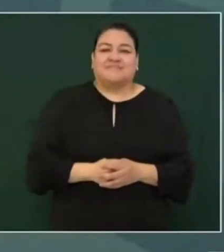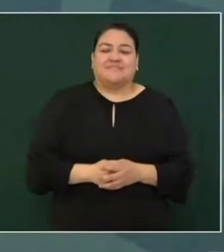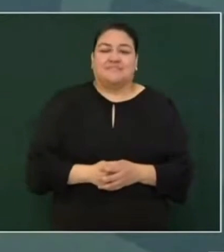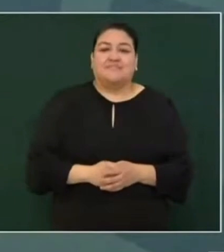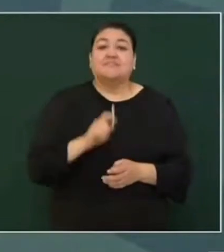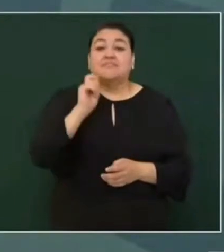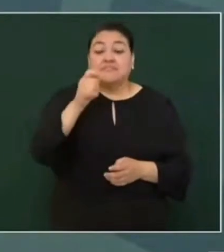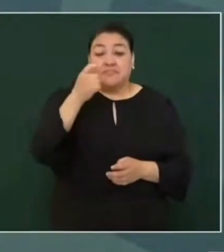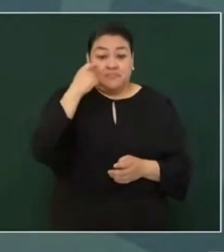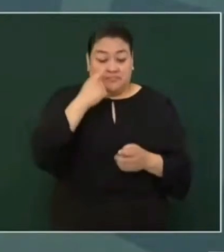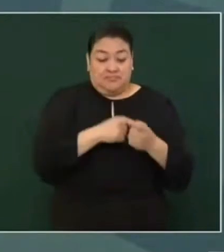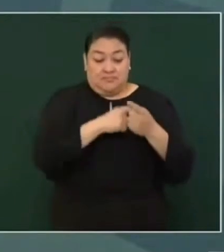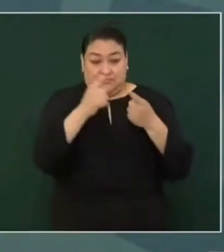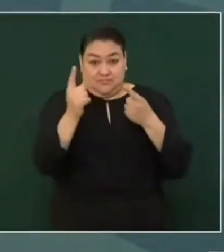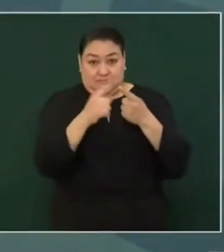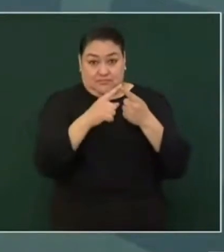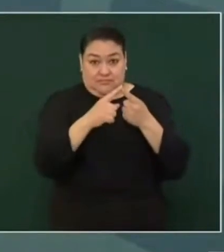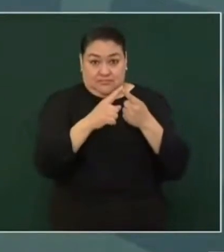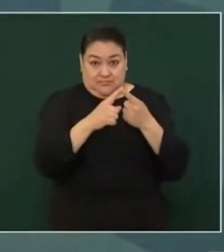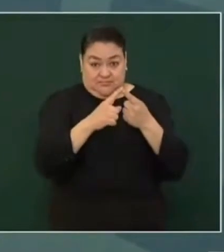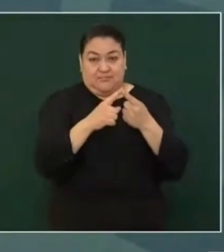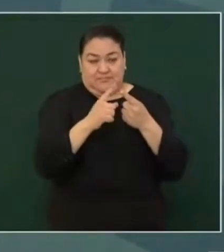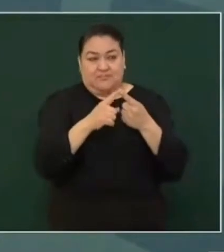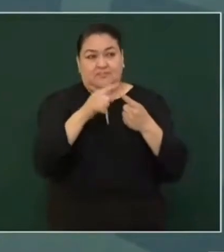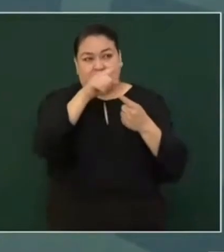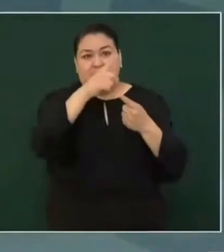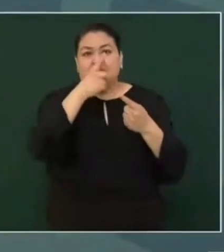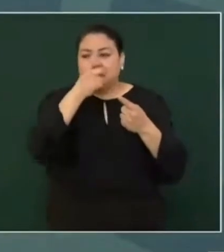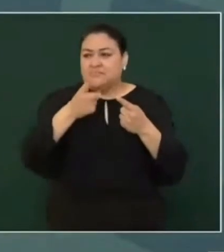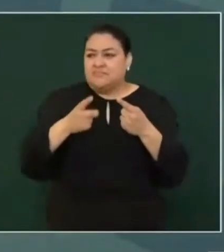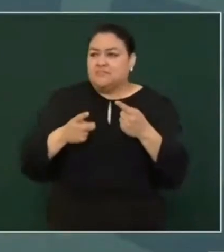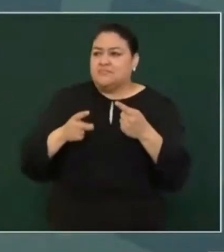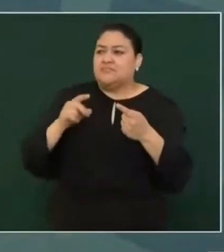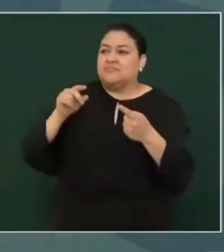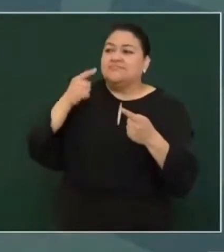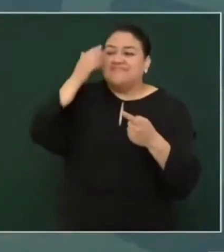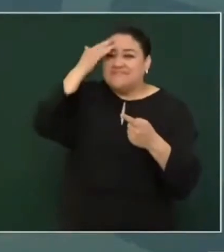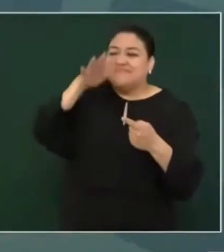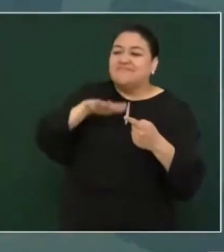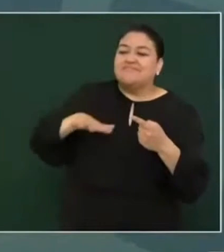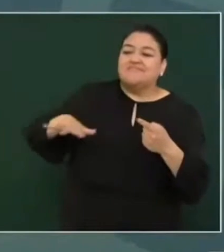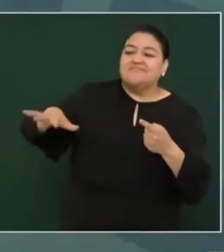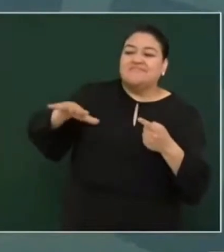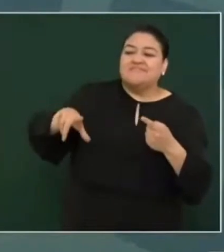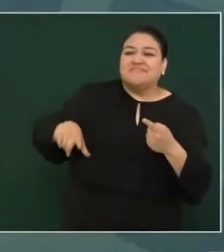La primera es que ellos dicen, tenemos desconfianza de los gobiernos,